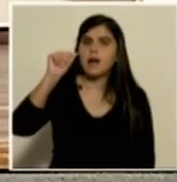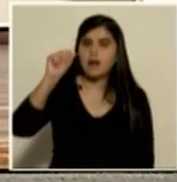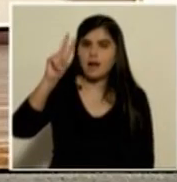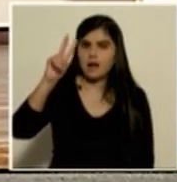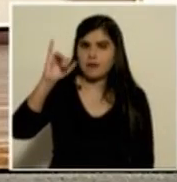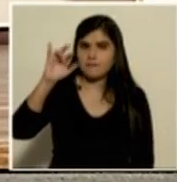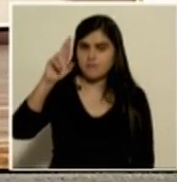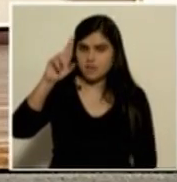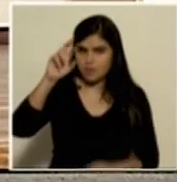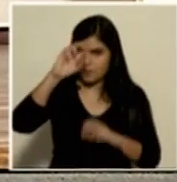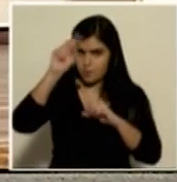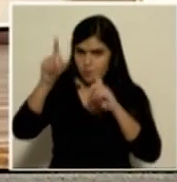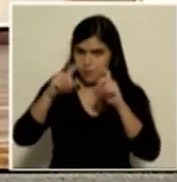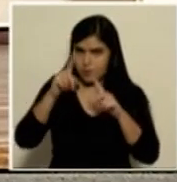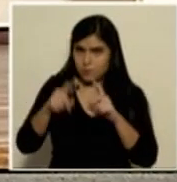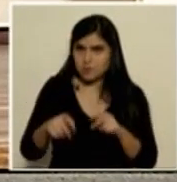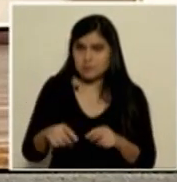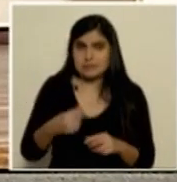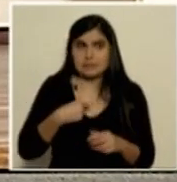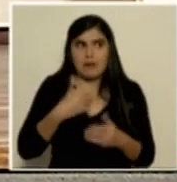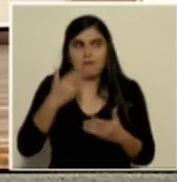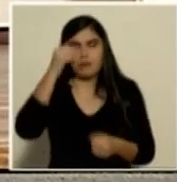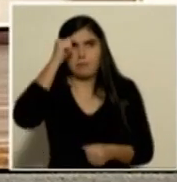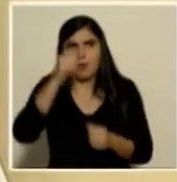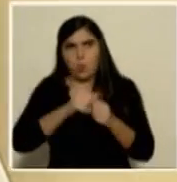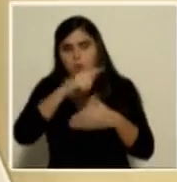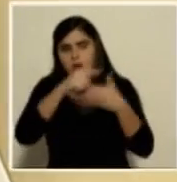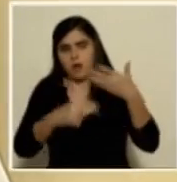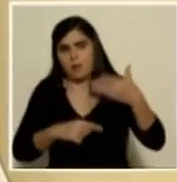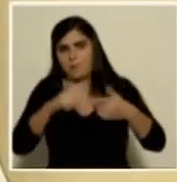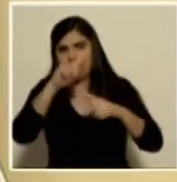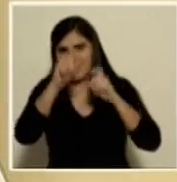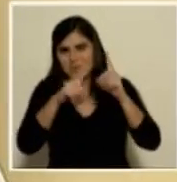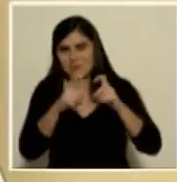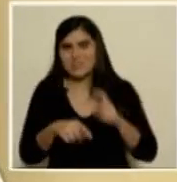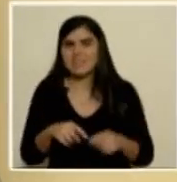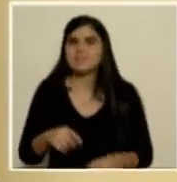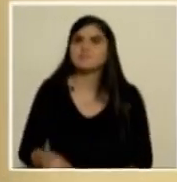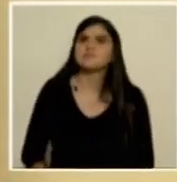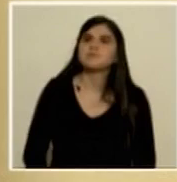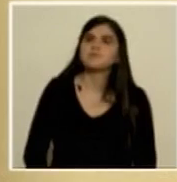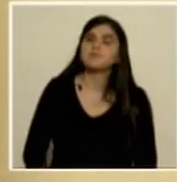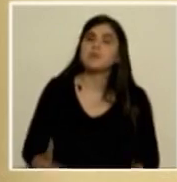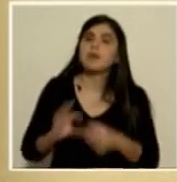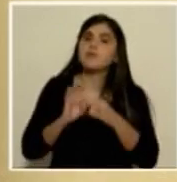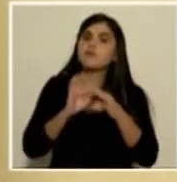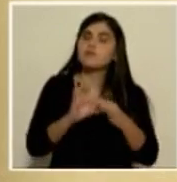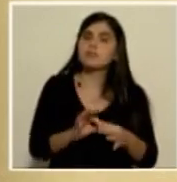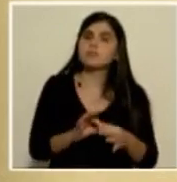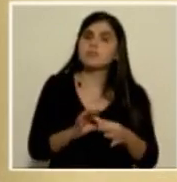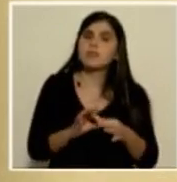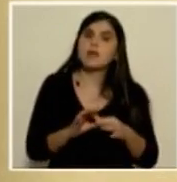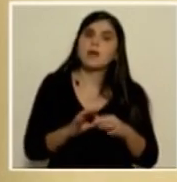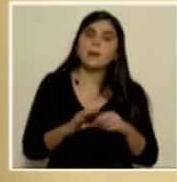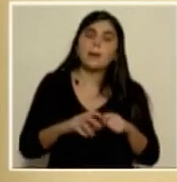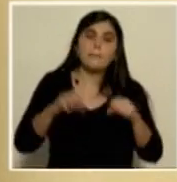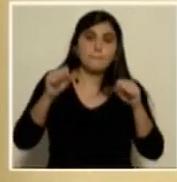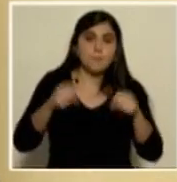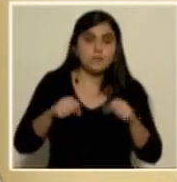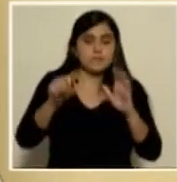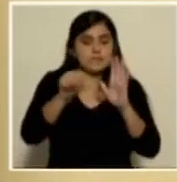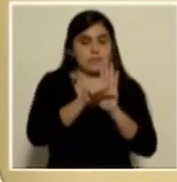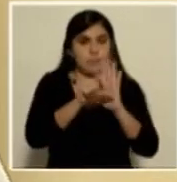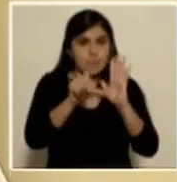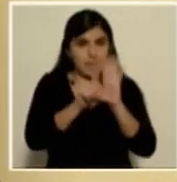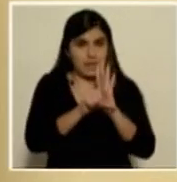ver si las recuerdo todas y si no, usted me sopla a mí. Claro. En relación con la posibilidad de la Asamblea